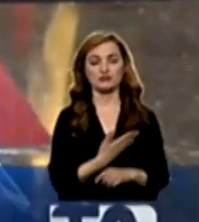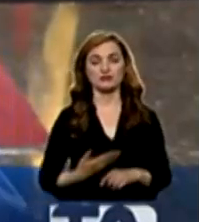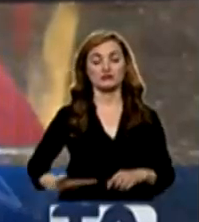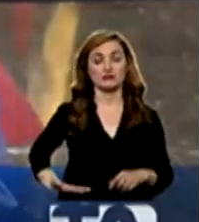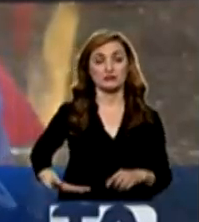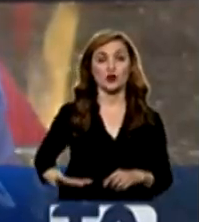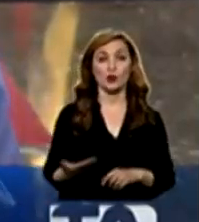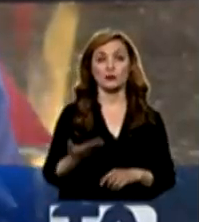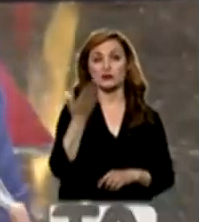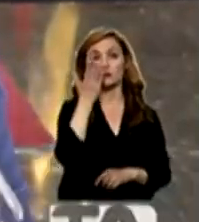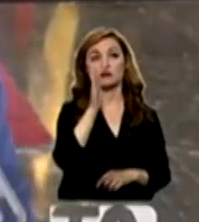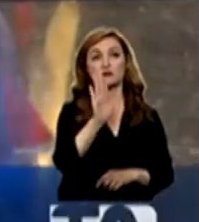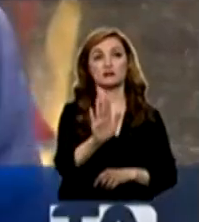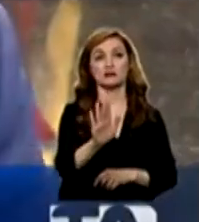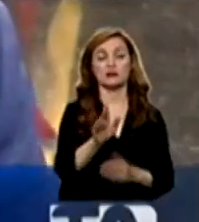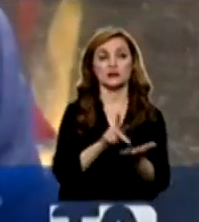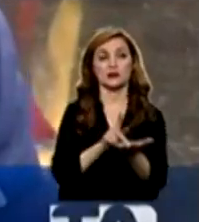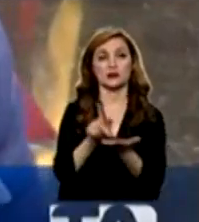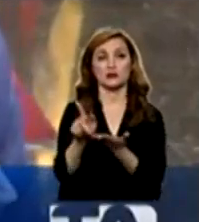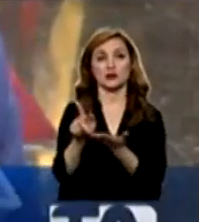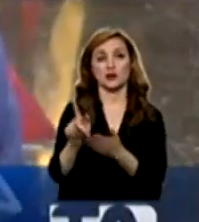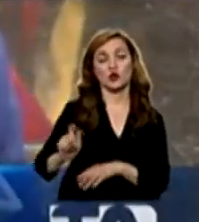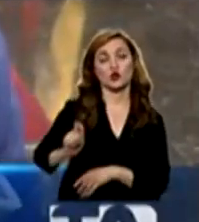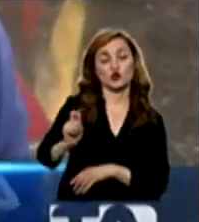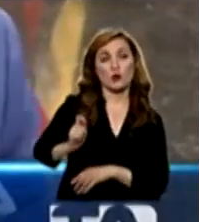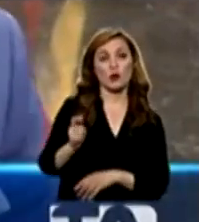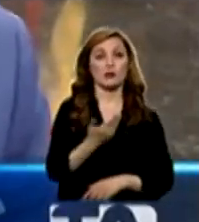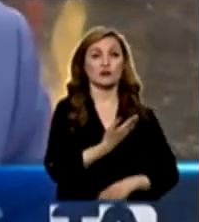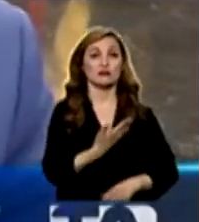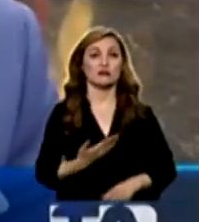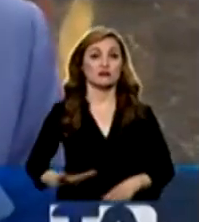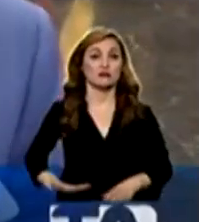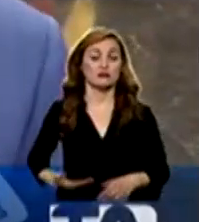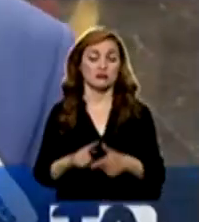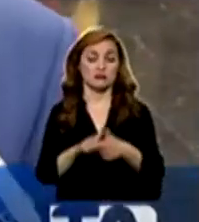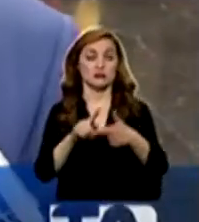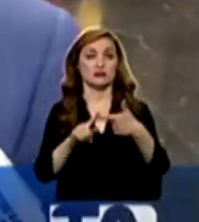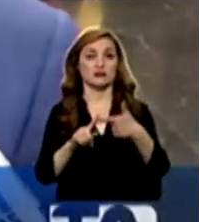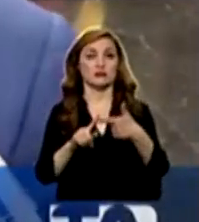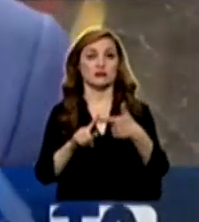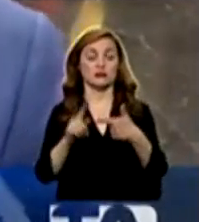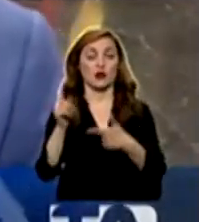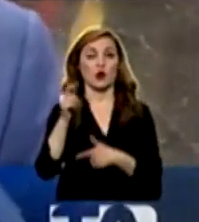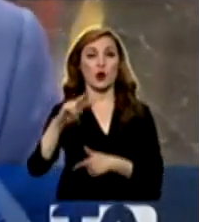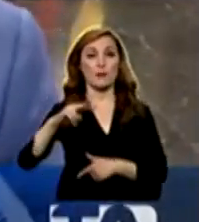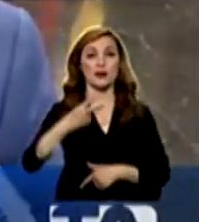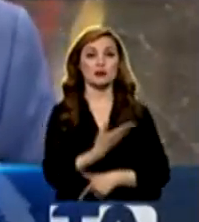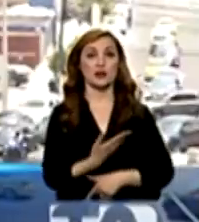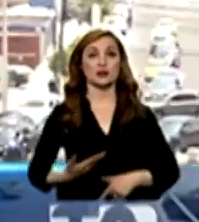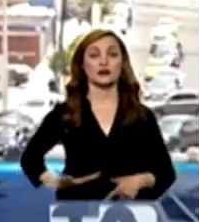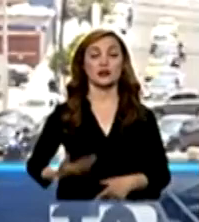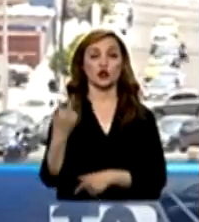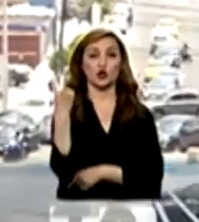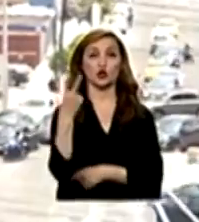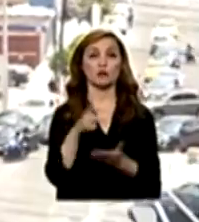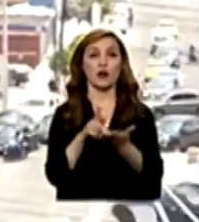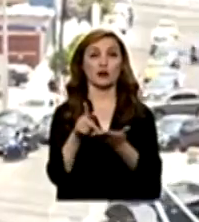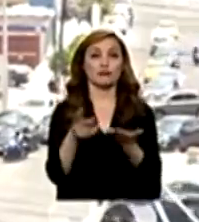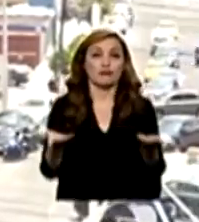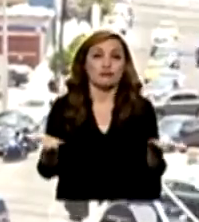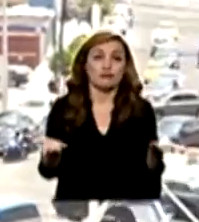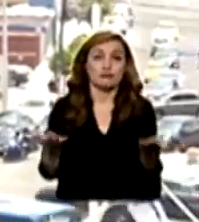tiene que respondernos si está cobrando salario como presidente de la República y está cobrando pensión como vicepresidente de la República. La Comisión